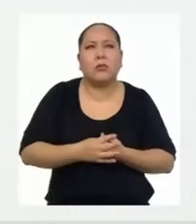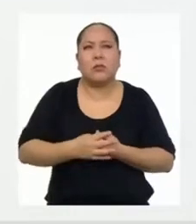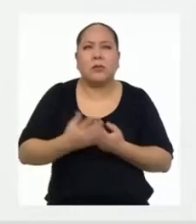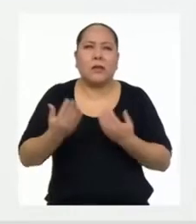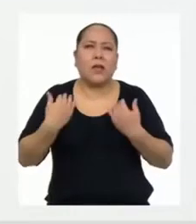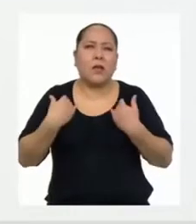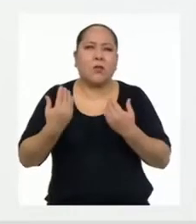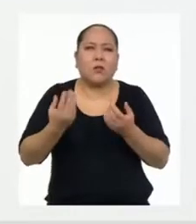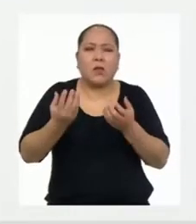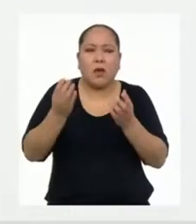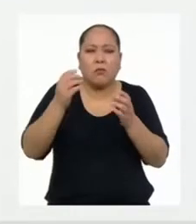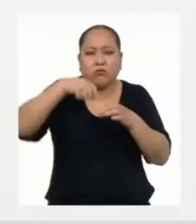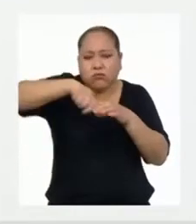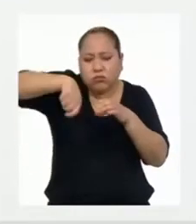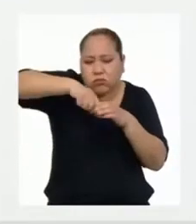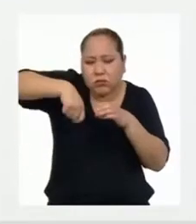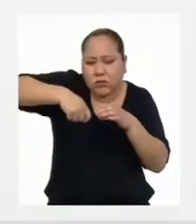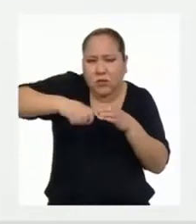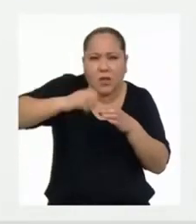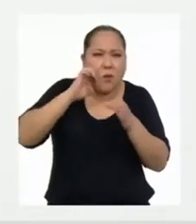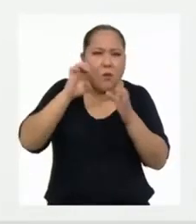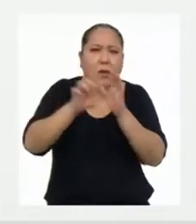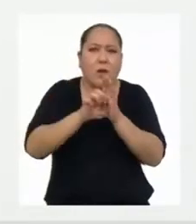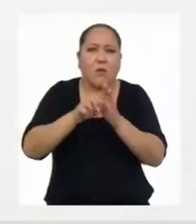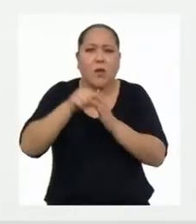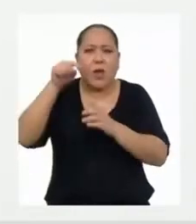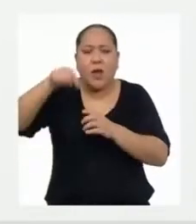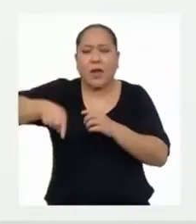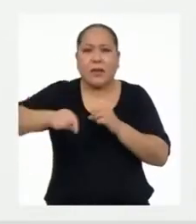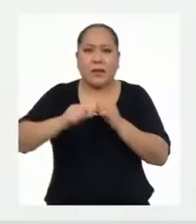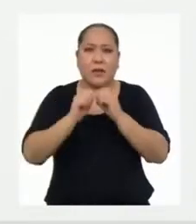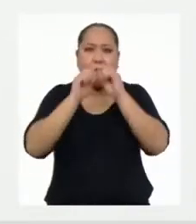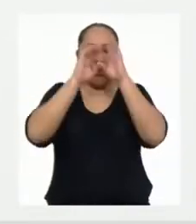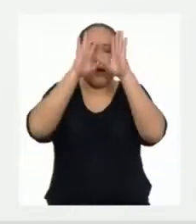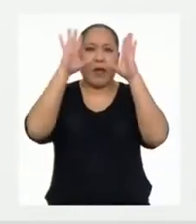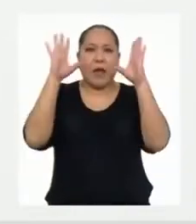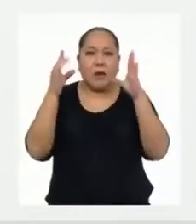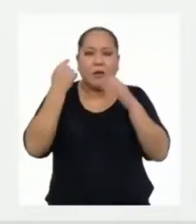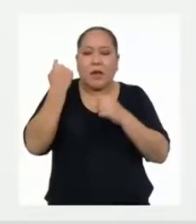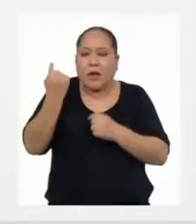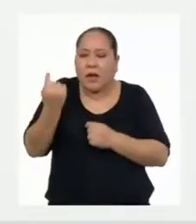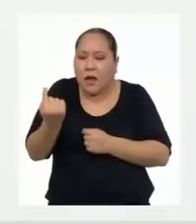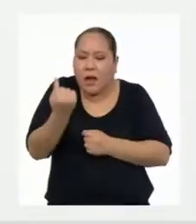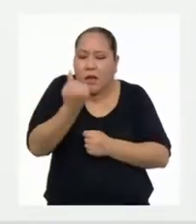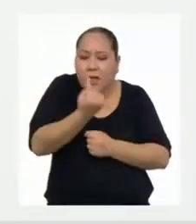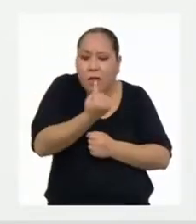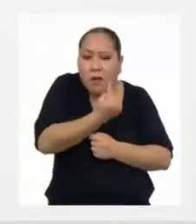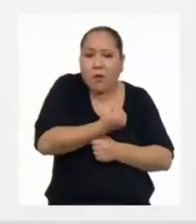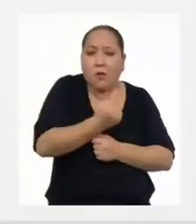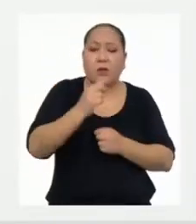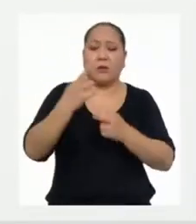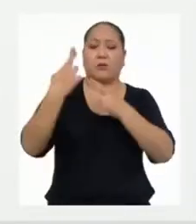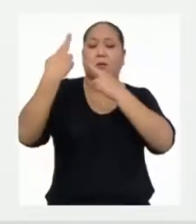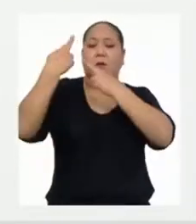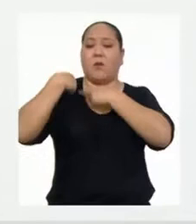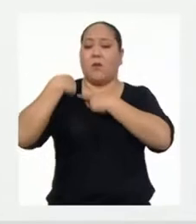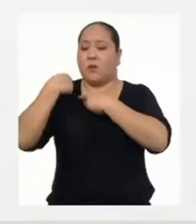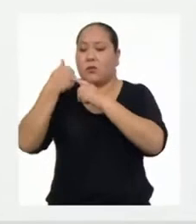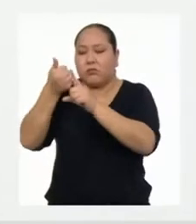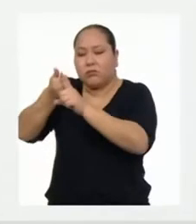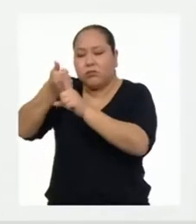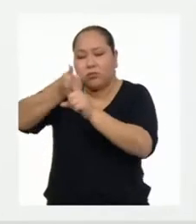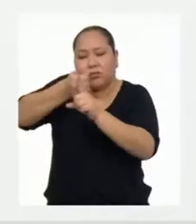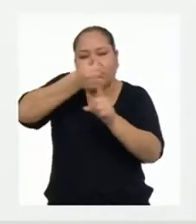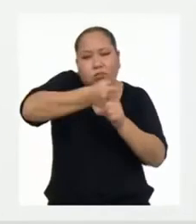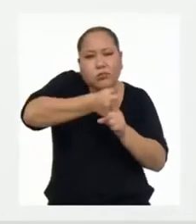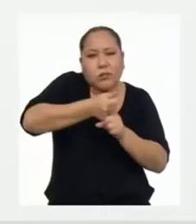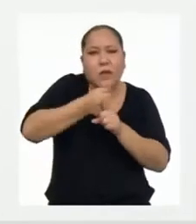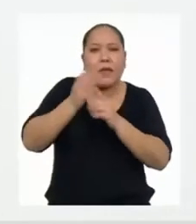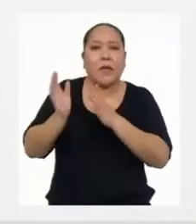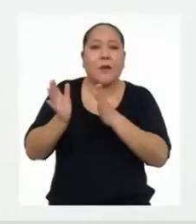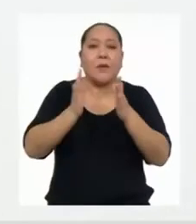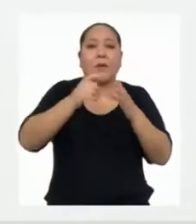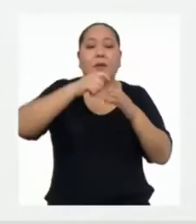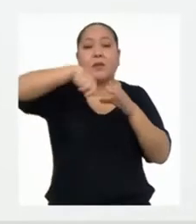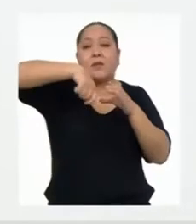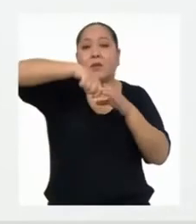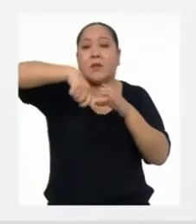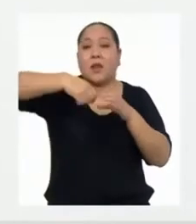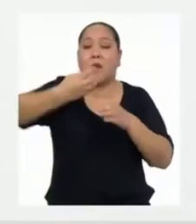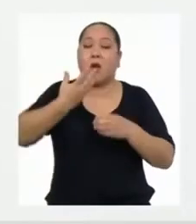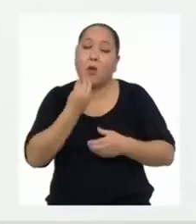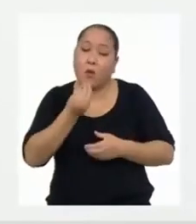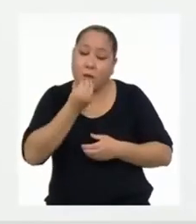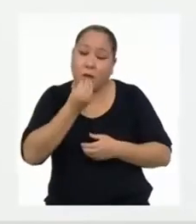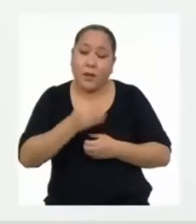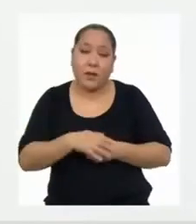cocinar, ella tenía muy presente la idea de que cada una tenía una función específica en la preparación de la comida.